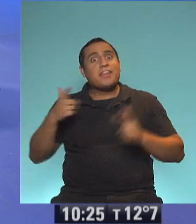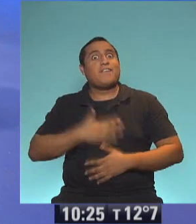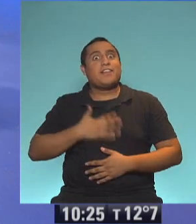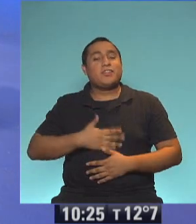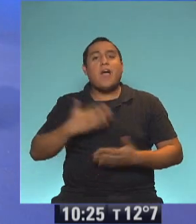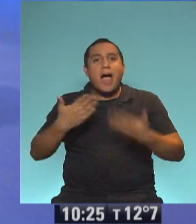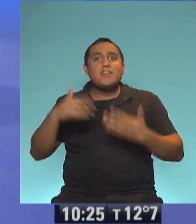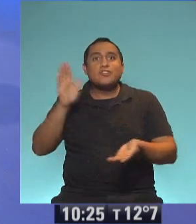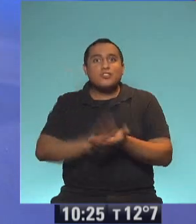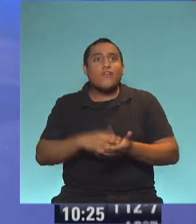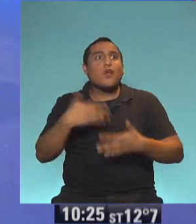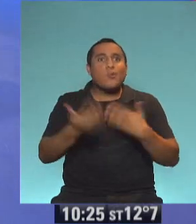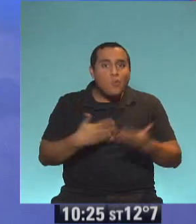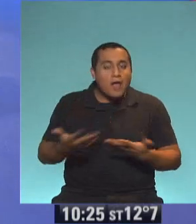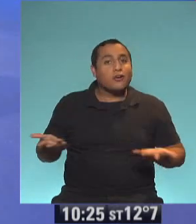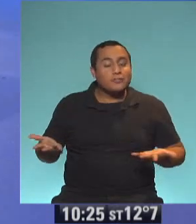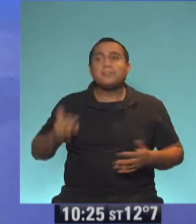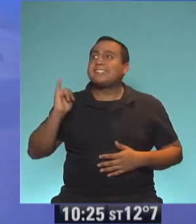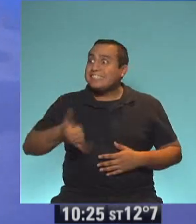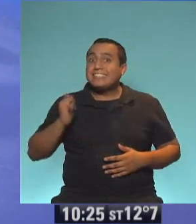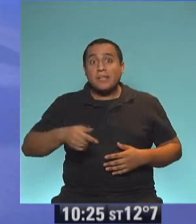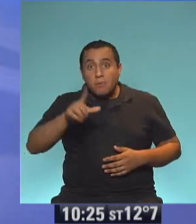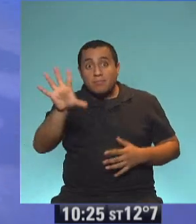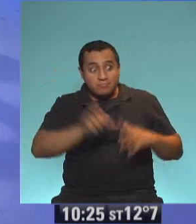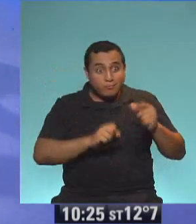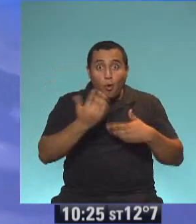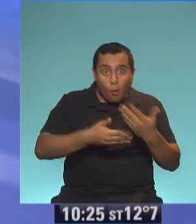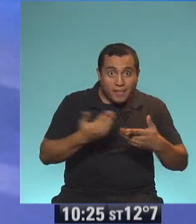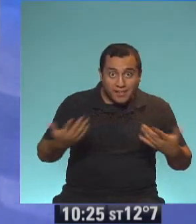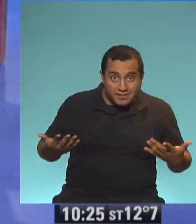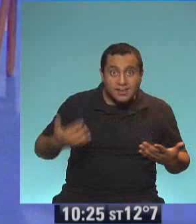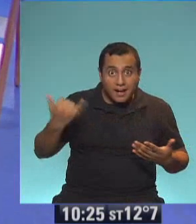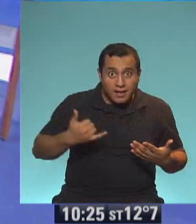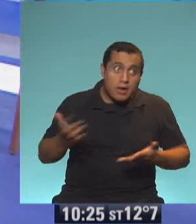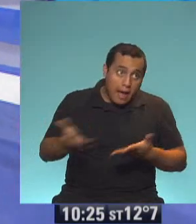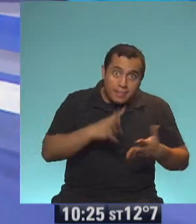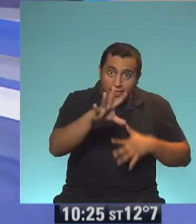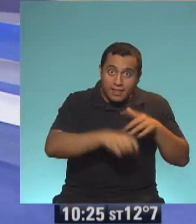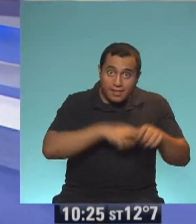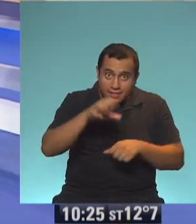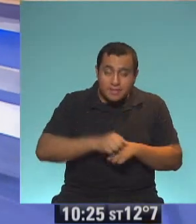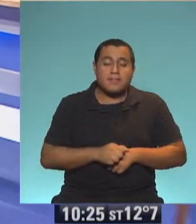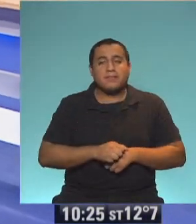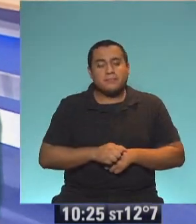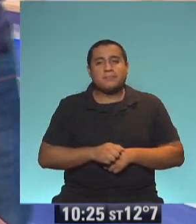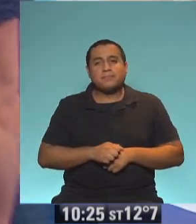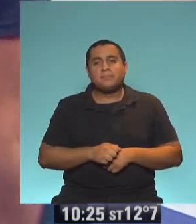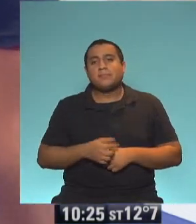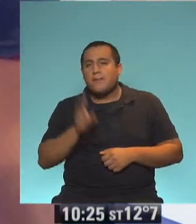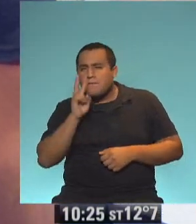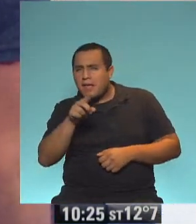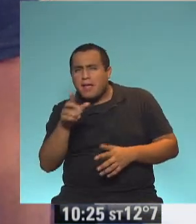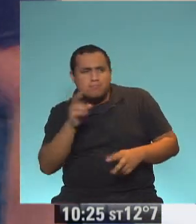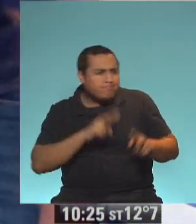hablar de juegos y juguetes, ¿no, señor? Juegos y juguetes. ¿Buscaron los juguetes en casa? A ver, vayan a buscarlos. Ahí está, vayan a buscar su cajón de juguetes. Los veo por ahí